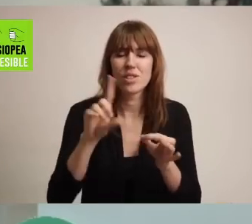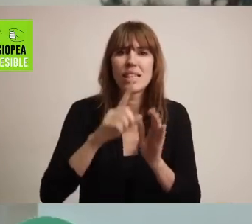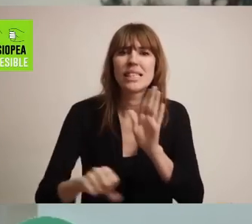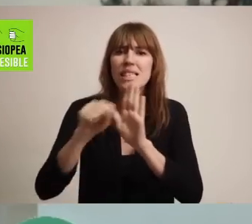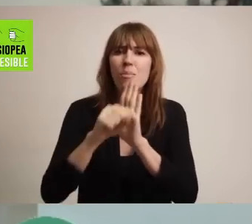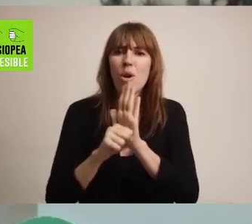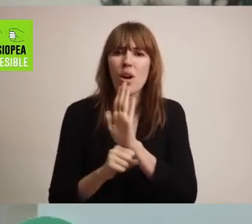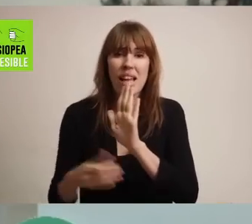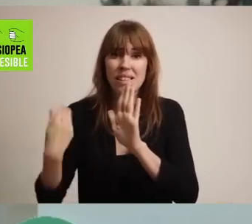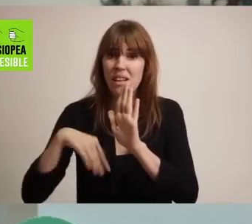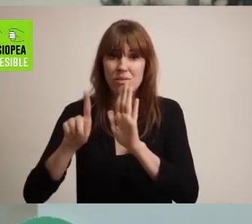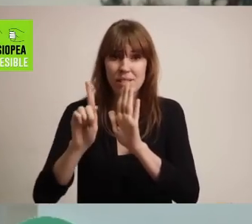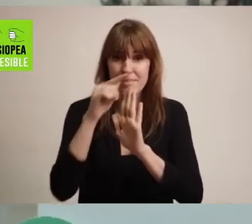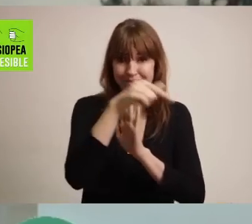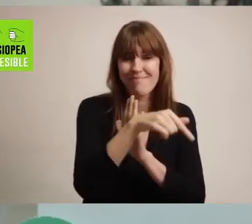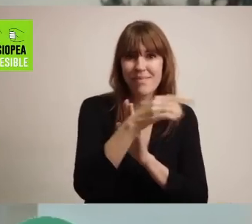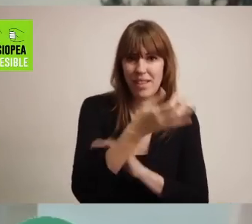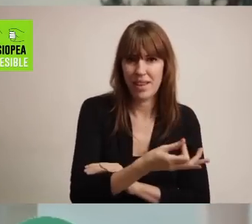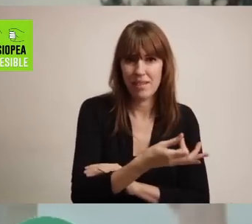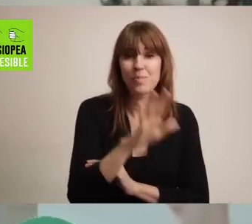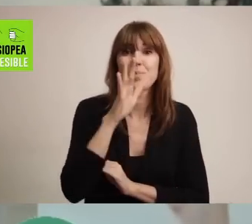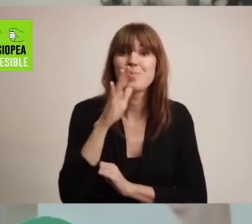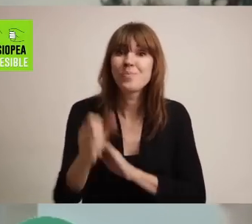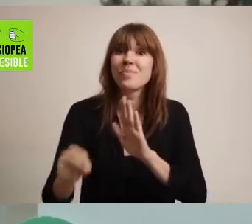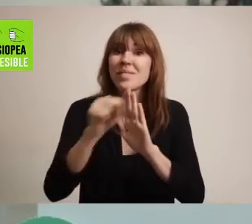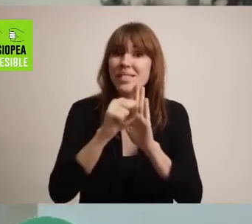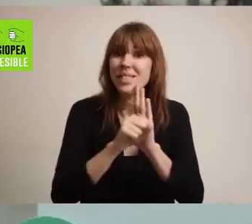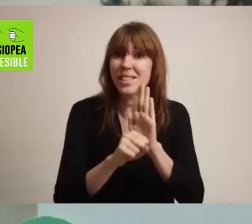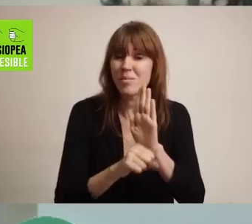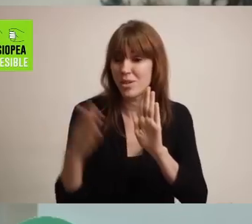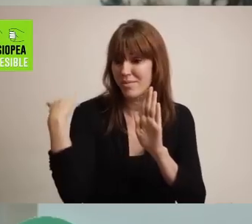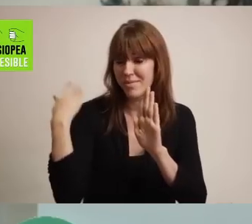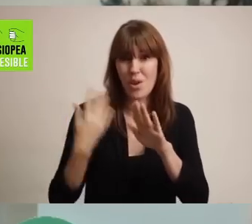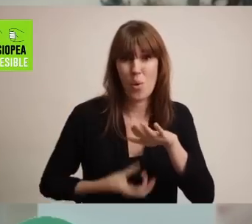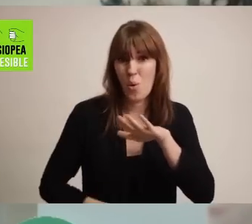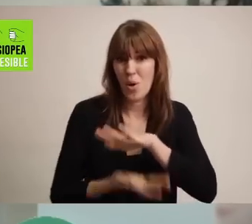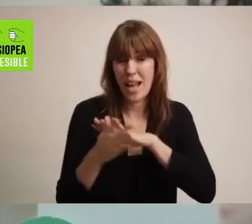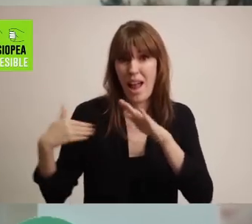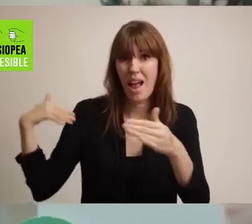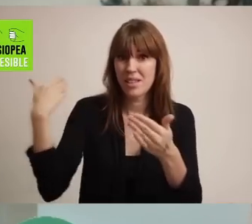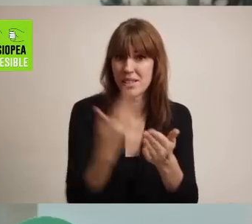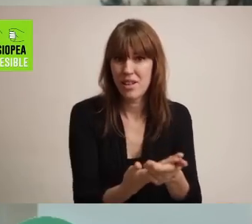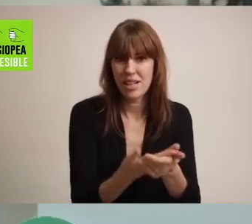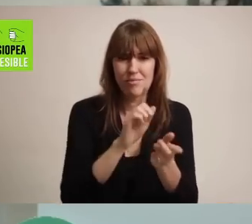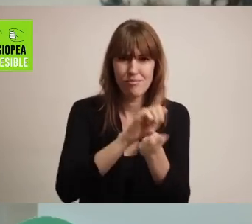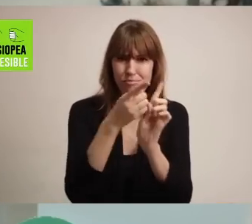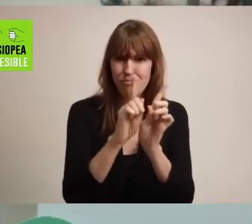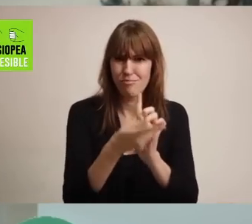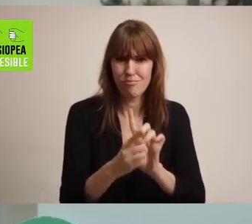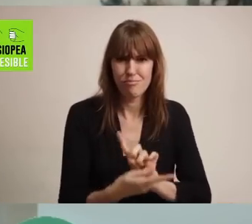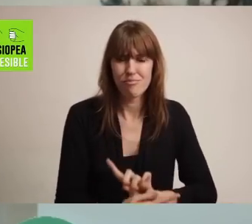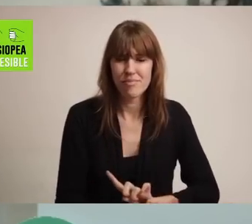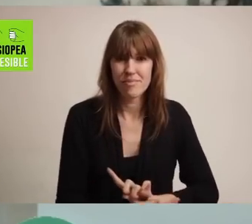ya. Porque además esos símbolos, desde el origen a ahora, han tenido muchas variantes. Por lo tanto, el